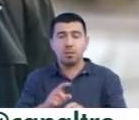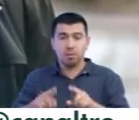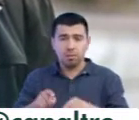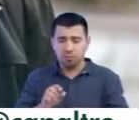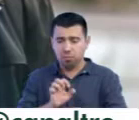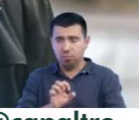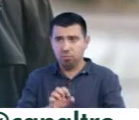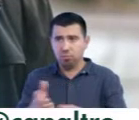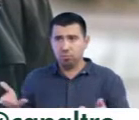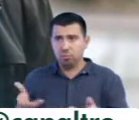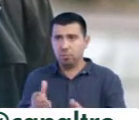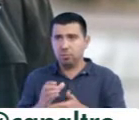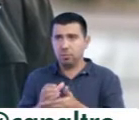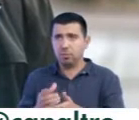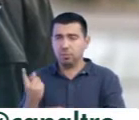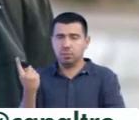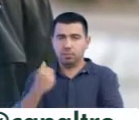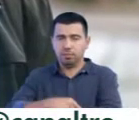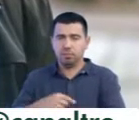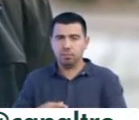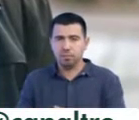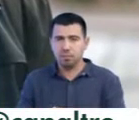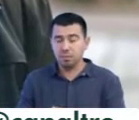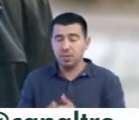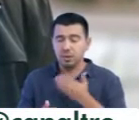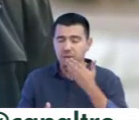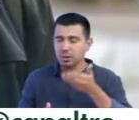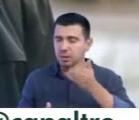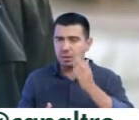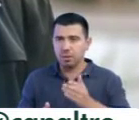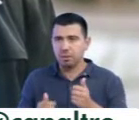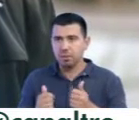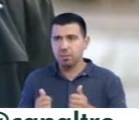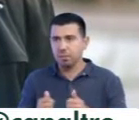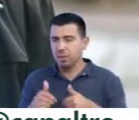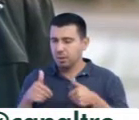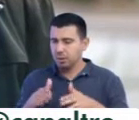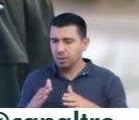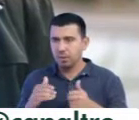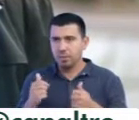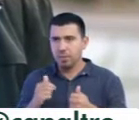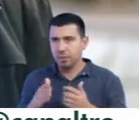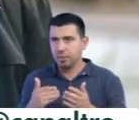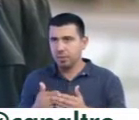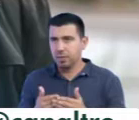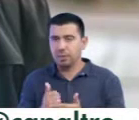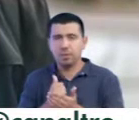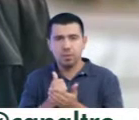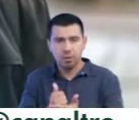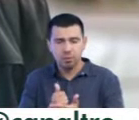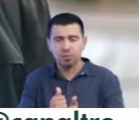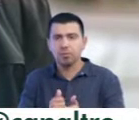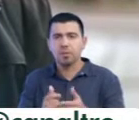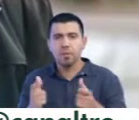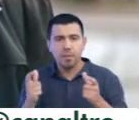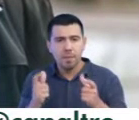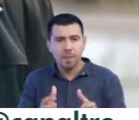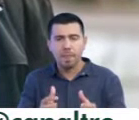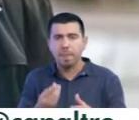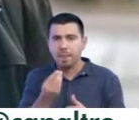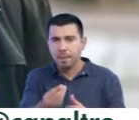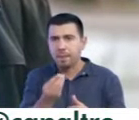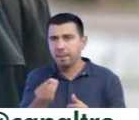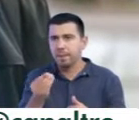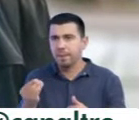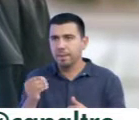nos colaboraron con este día y gracias a Dios todo nos salió muy bien, pudimos darle a todo el mundo su detallito y a todas